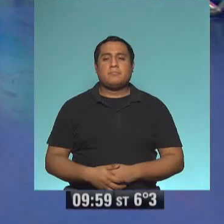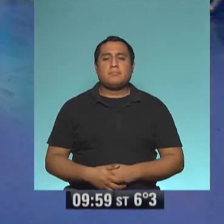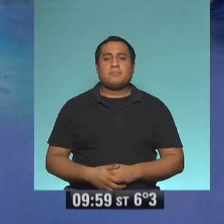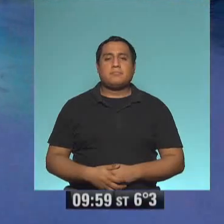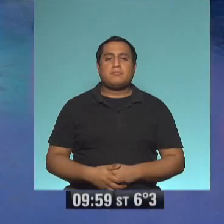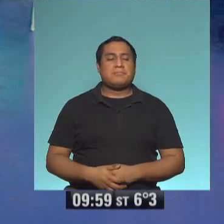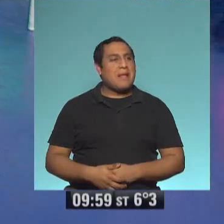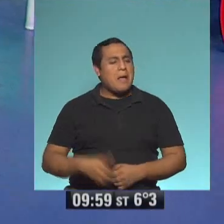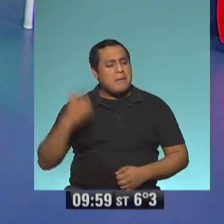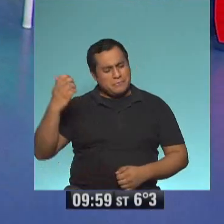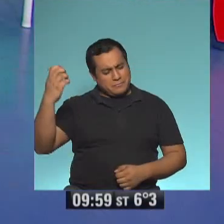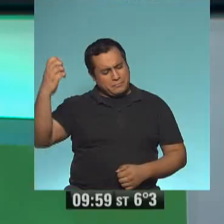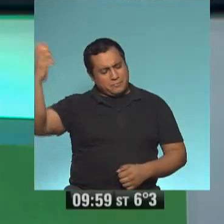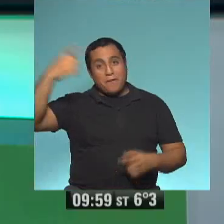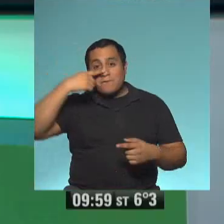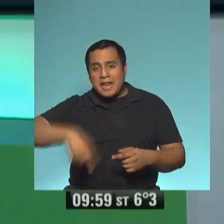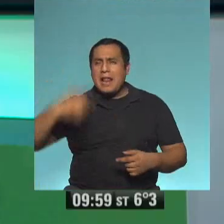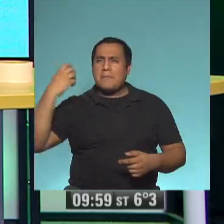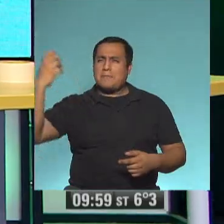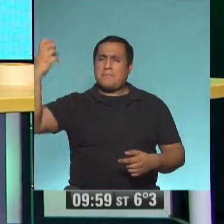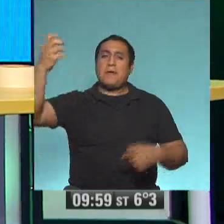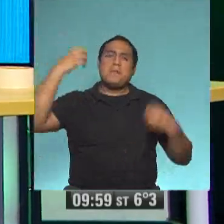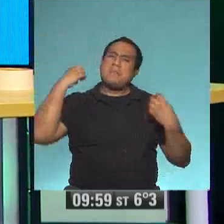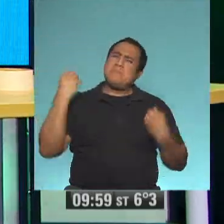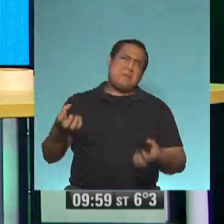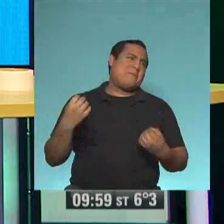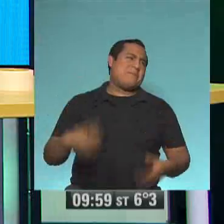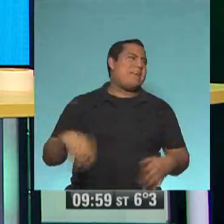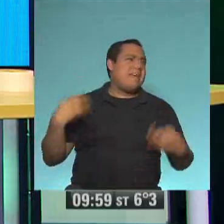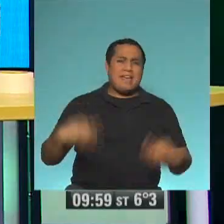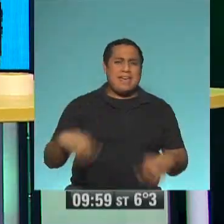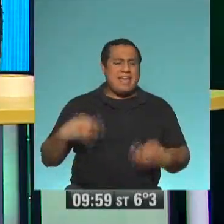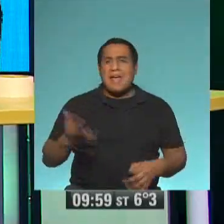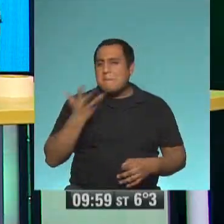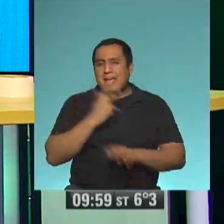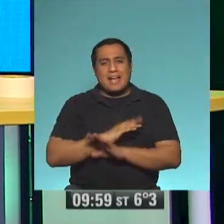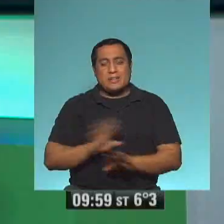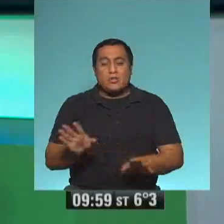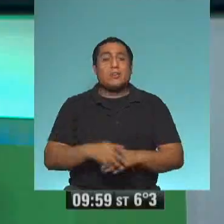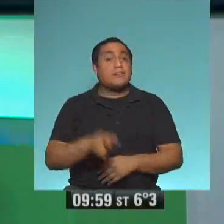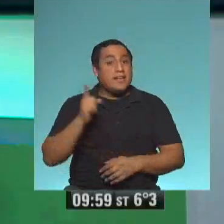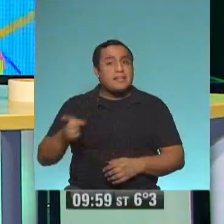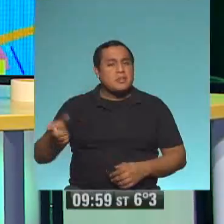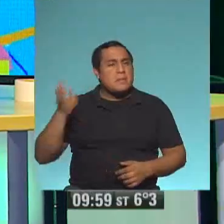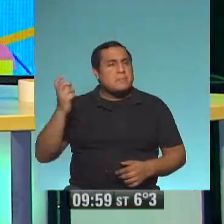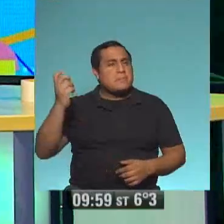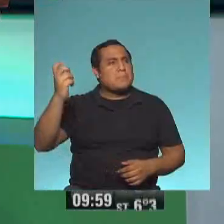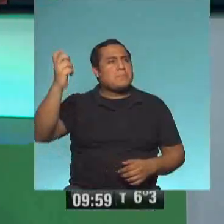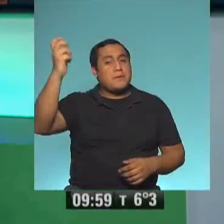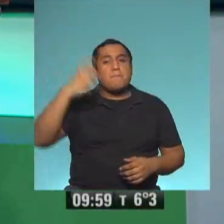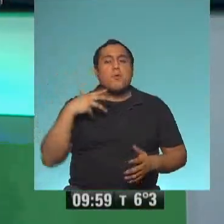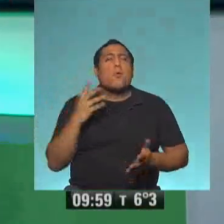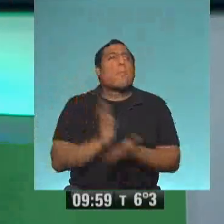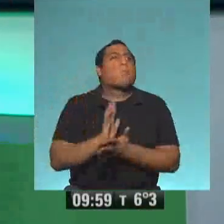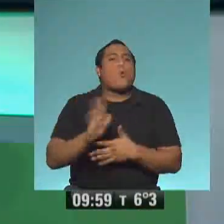¡Ese gran final! Me encantó la intención. Muy bueno. Bueno, muy es eso, ¿viste? Jugar con música. Jugar con